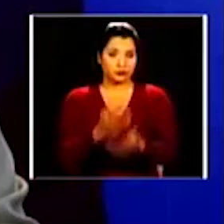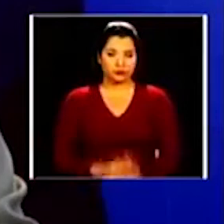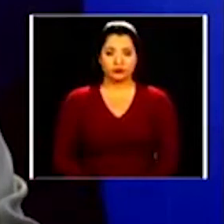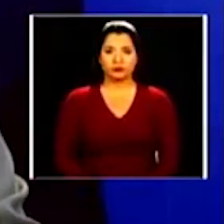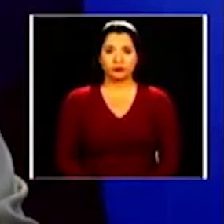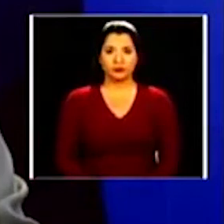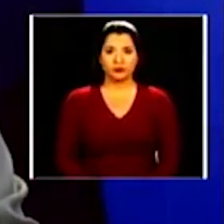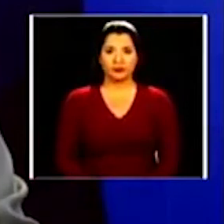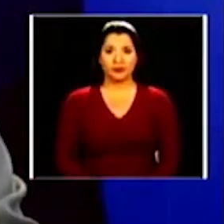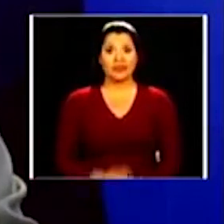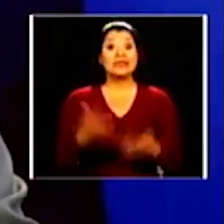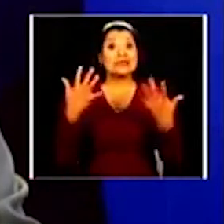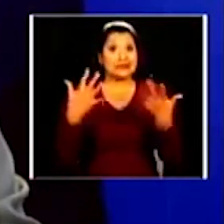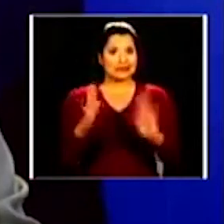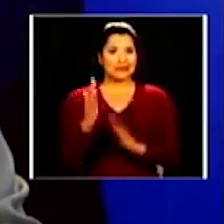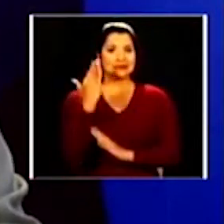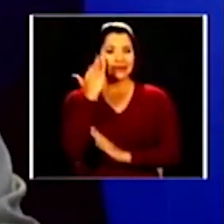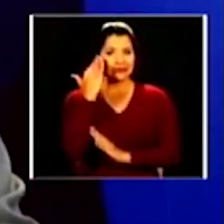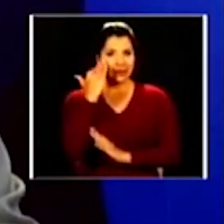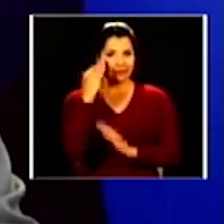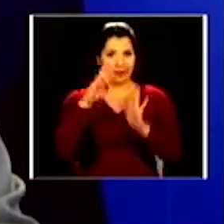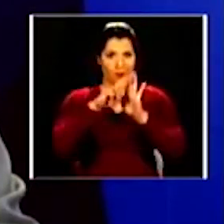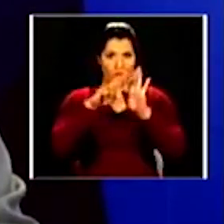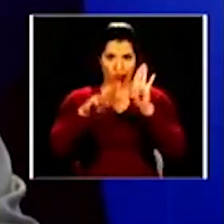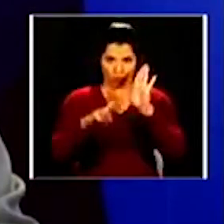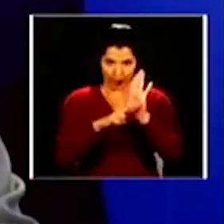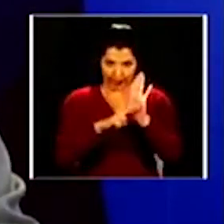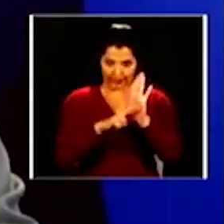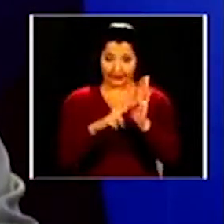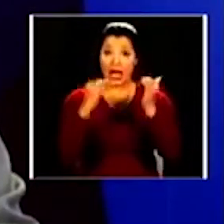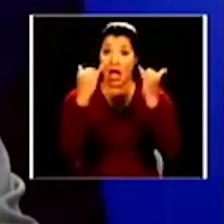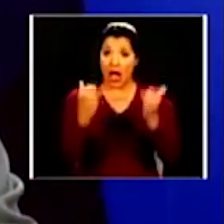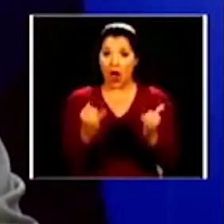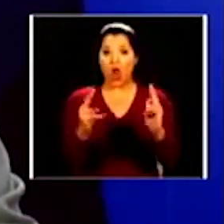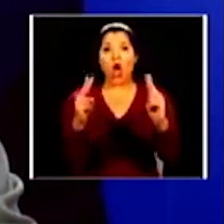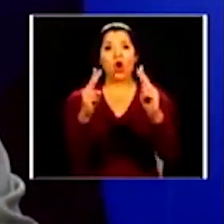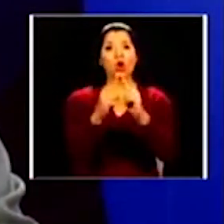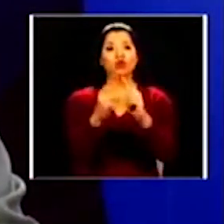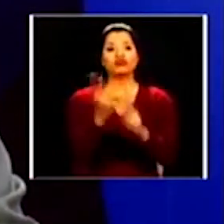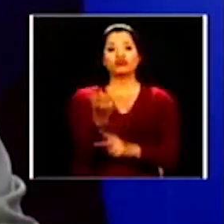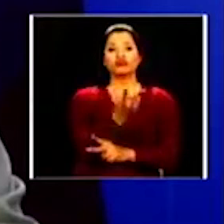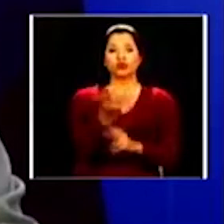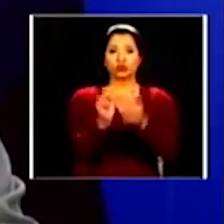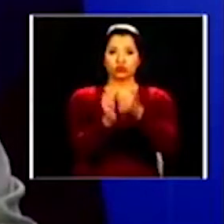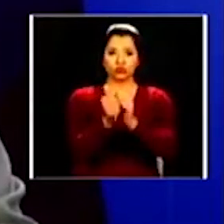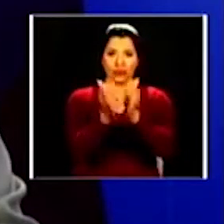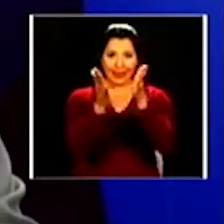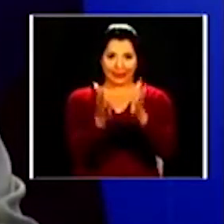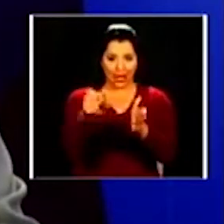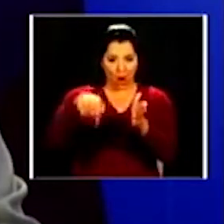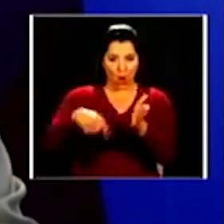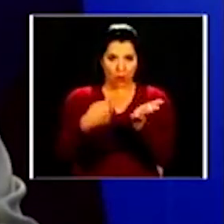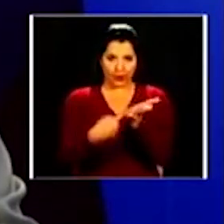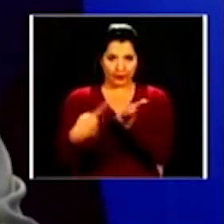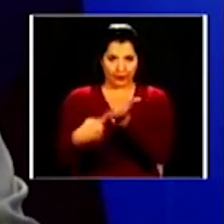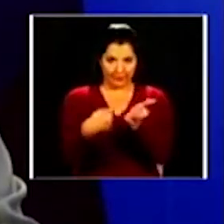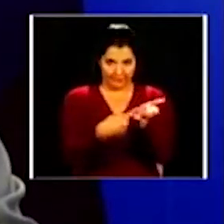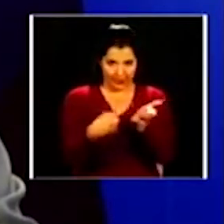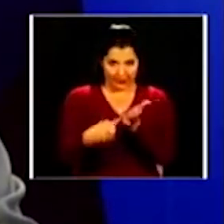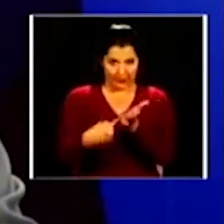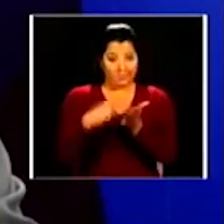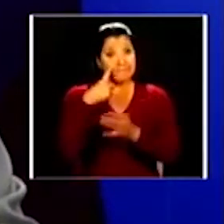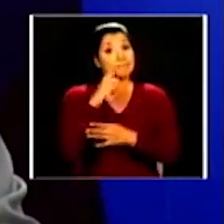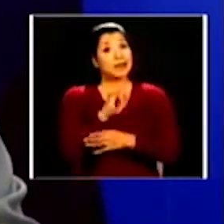Ahora que conocimos las reglas, vamos a conocer a los 2 candidatos que debatirán esta noche. Y para eso, por favor,